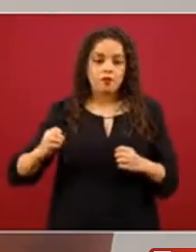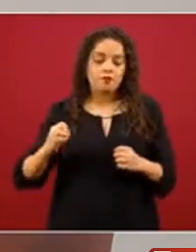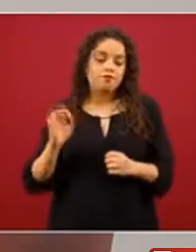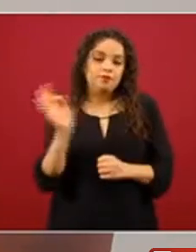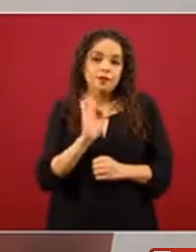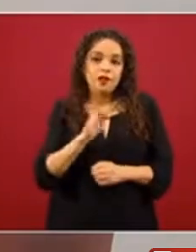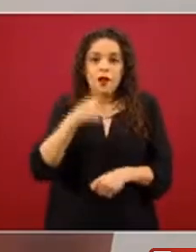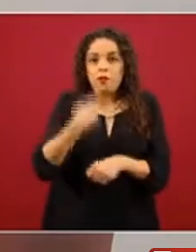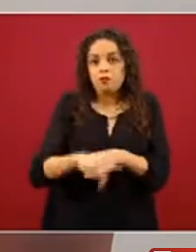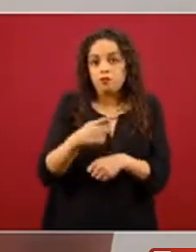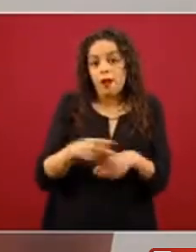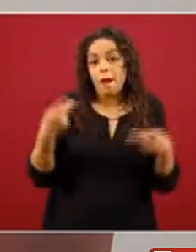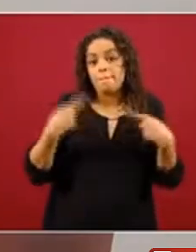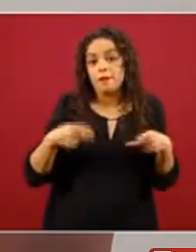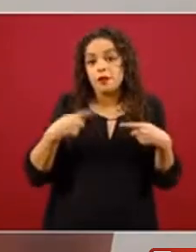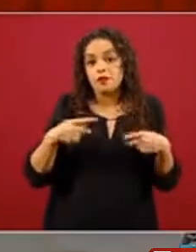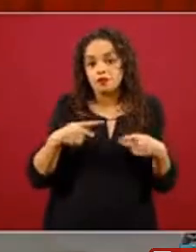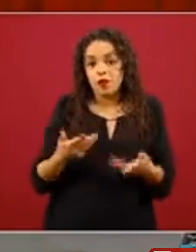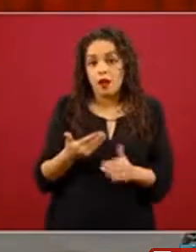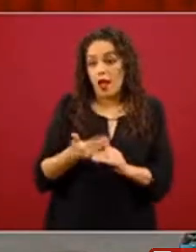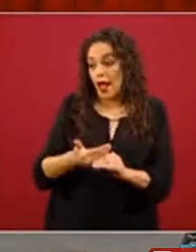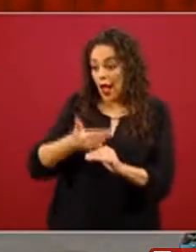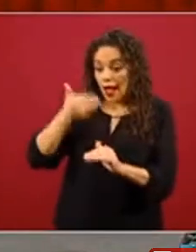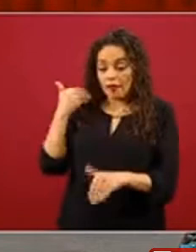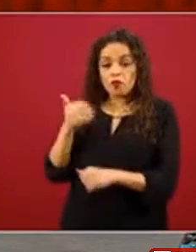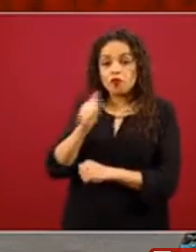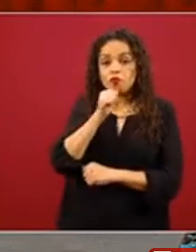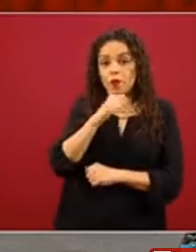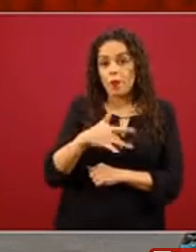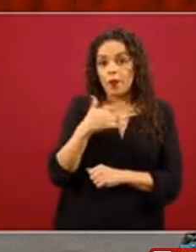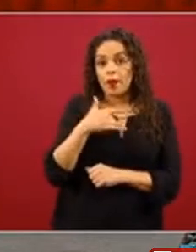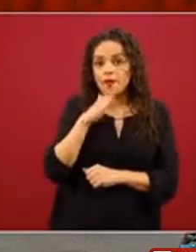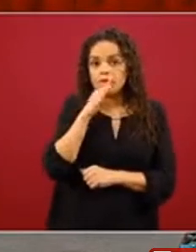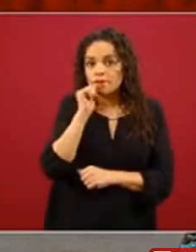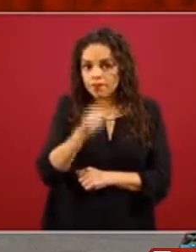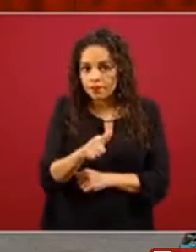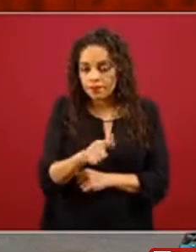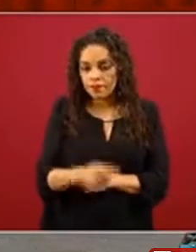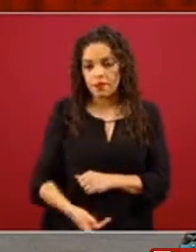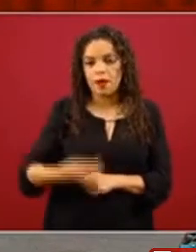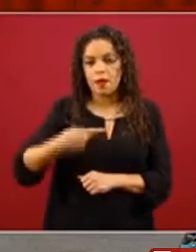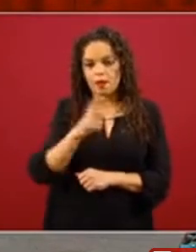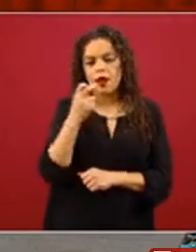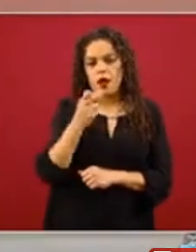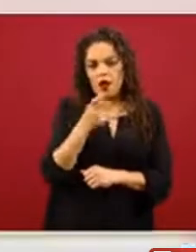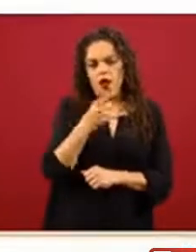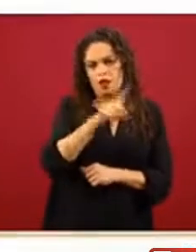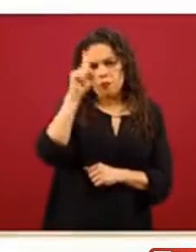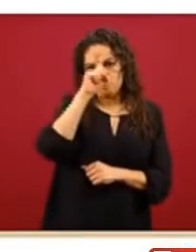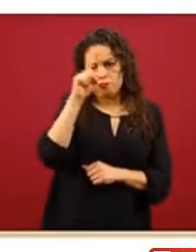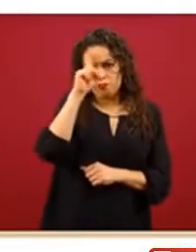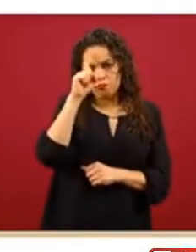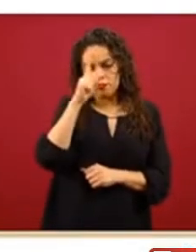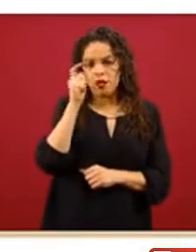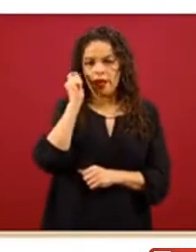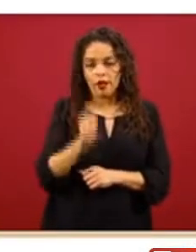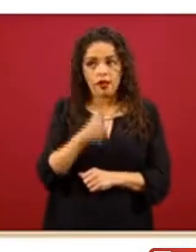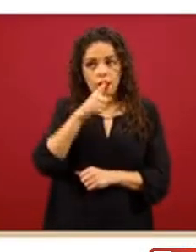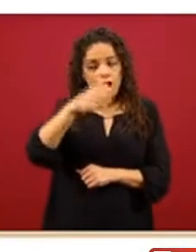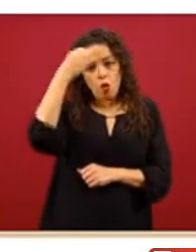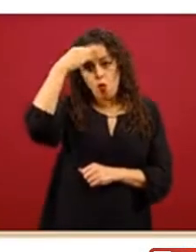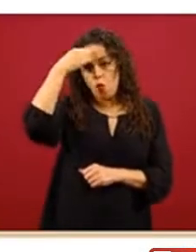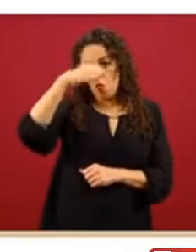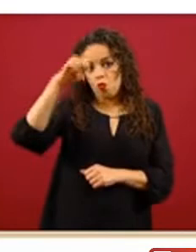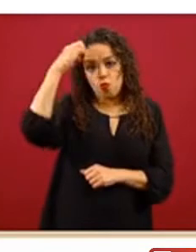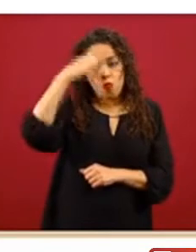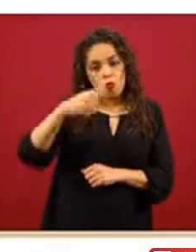desarrolle síntomas. Ya comentamos cuál es la evidencia que existe hasta el momento, pero estas son recomendaciones de grupos de expertos también en